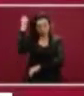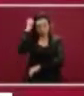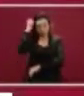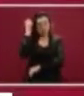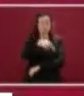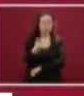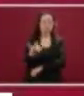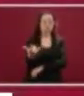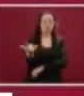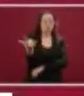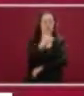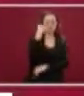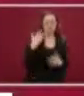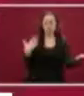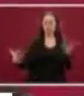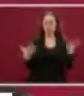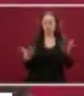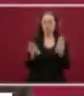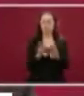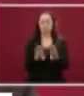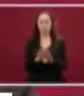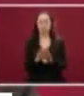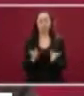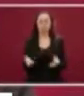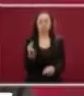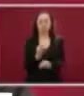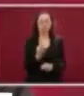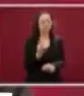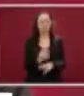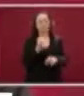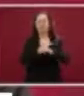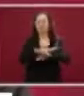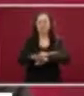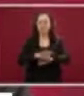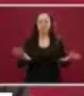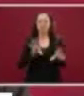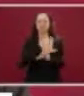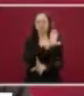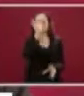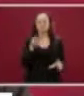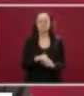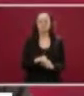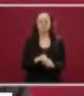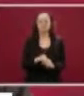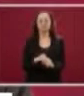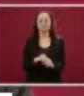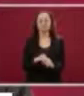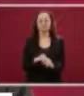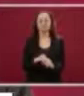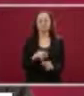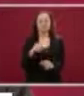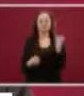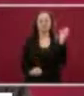esta transmisión que se hizo desde Palacio Nacional, el presidente alegremente firmando y firmando los certificados